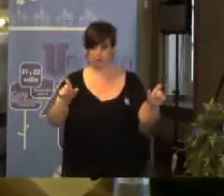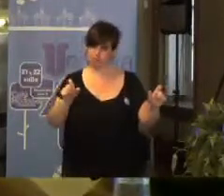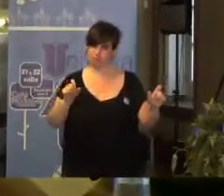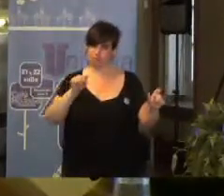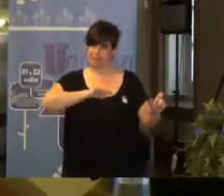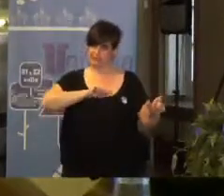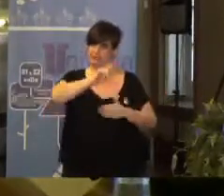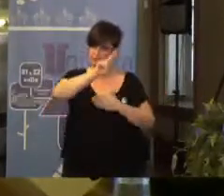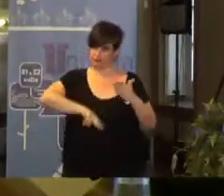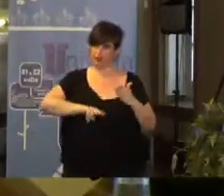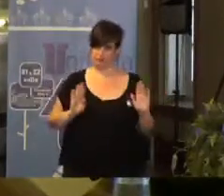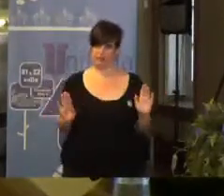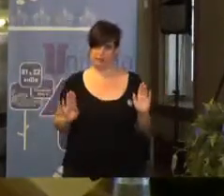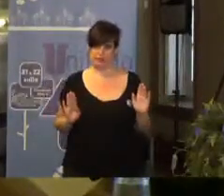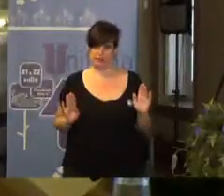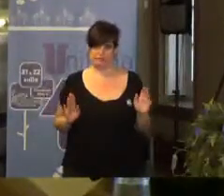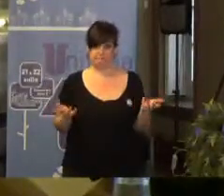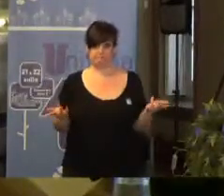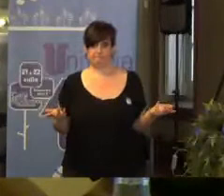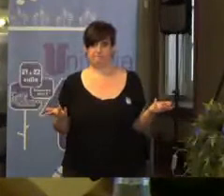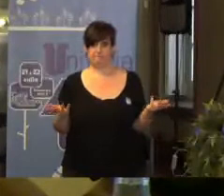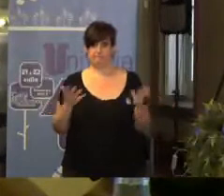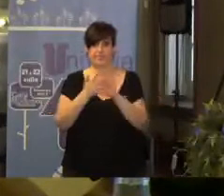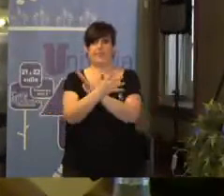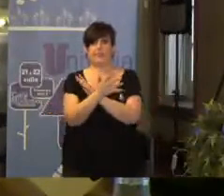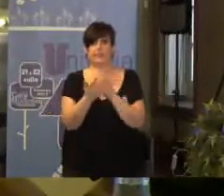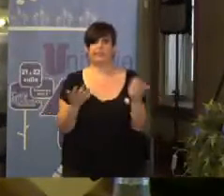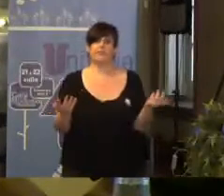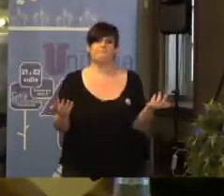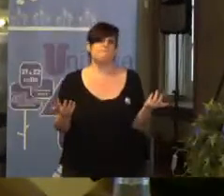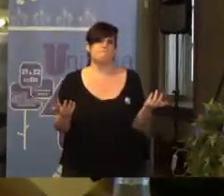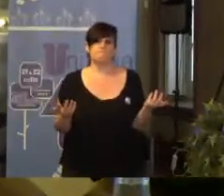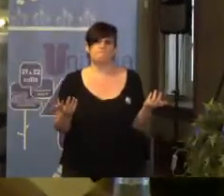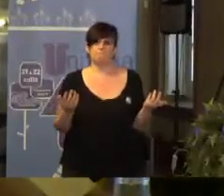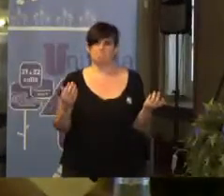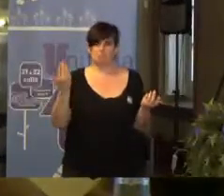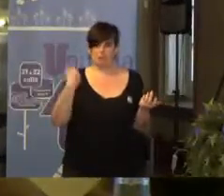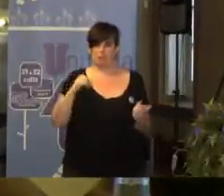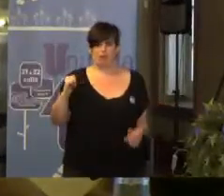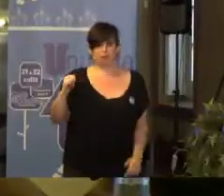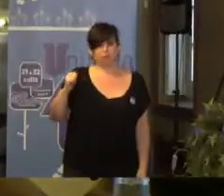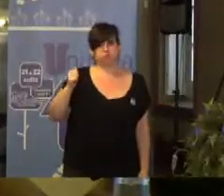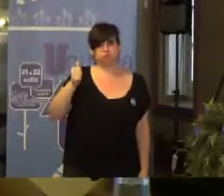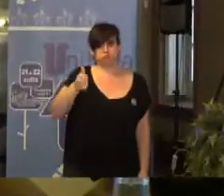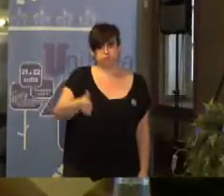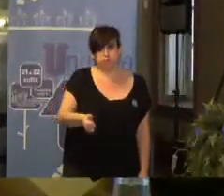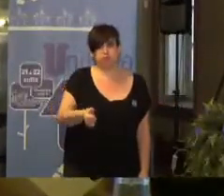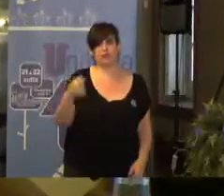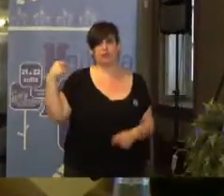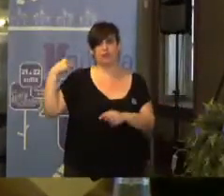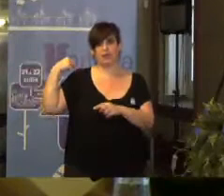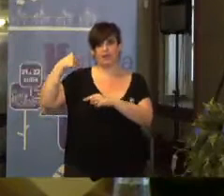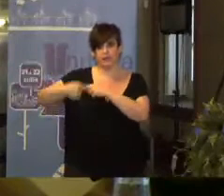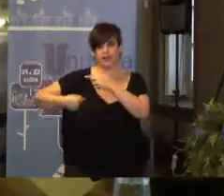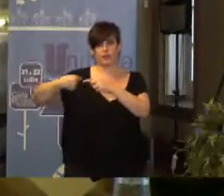Galicia e, polo tanto, que tentamos buscar desde hai moito tempo, e xa as xeracións pasadas ás que lles